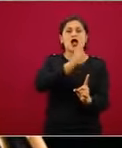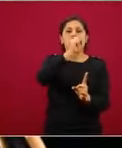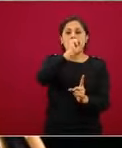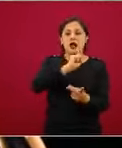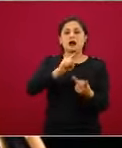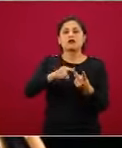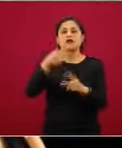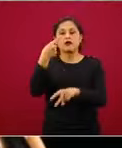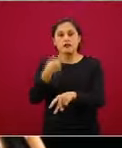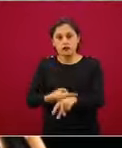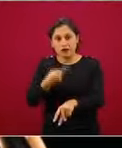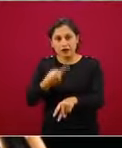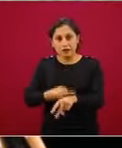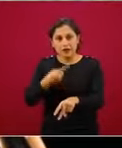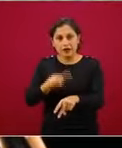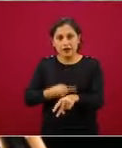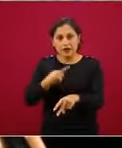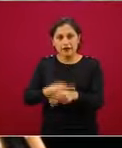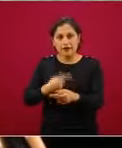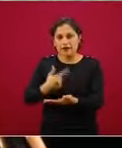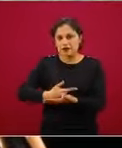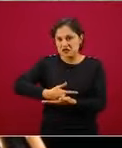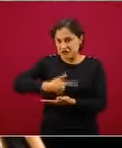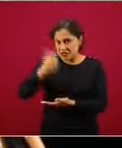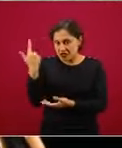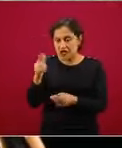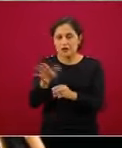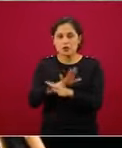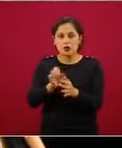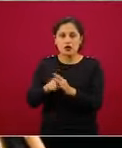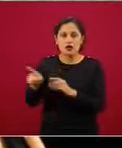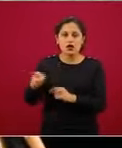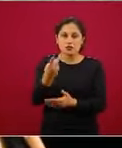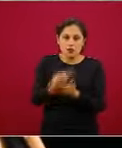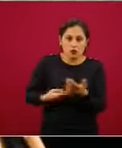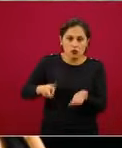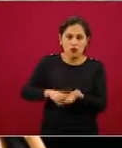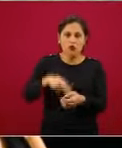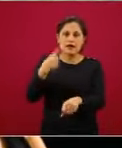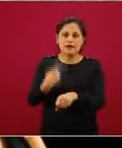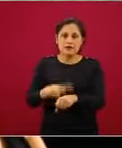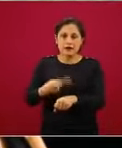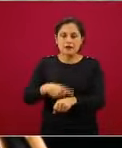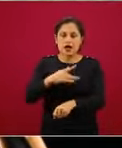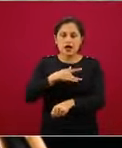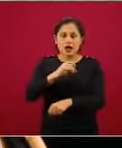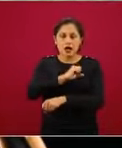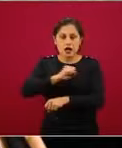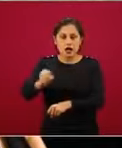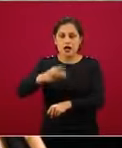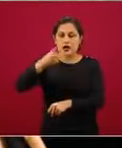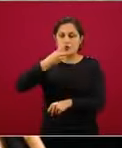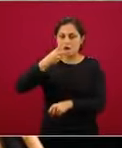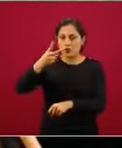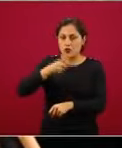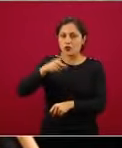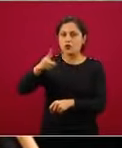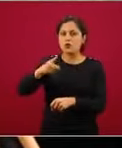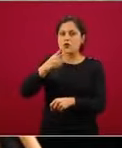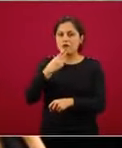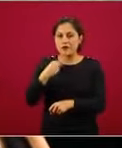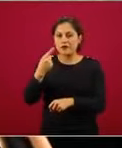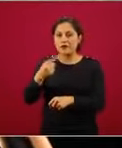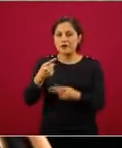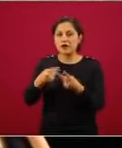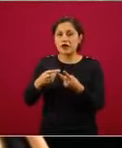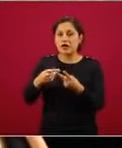caso de los que han sido más proclives en el tema del tabaquismo, en el tema de hipertensión, en el tema de diabetes, si hay esa recuperación, no sé